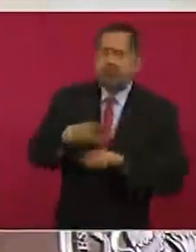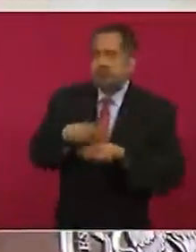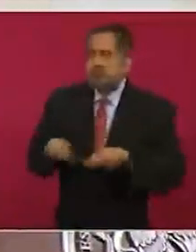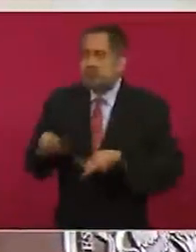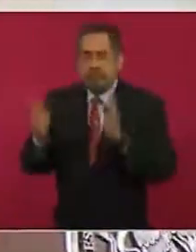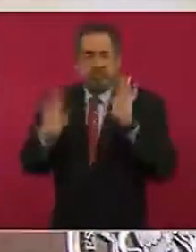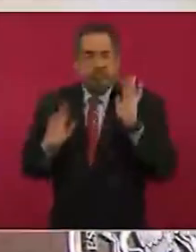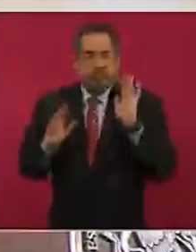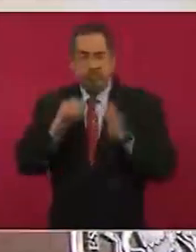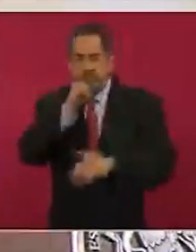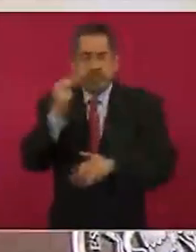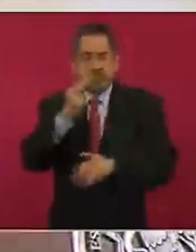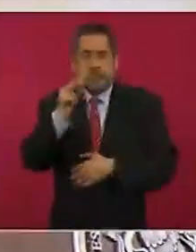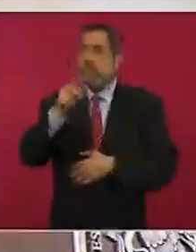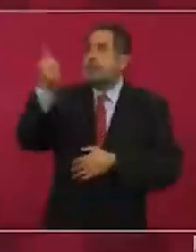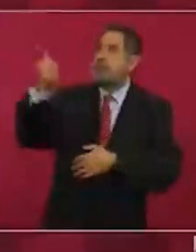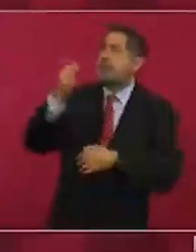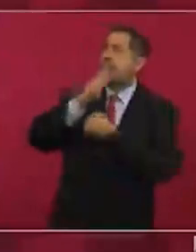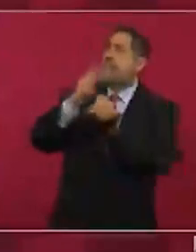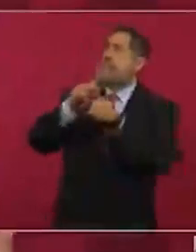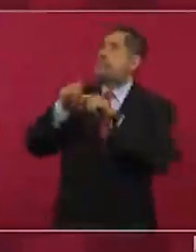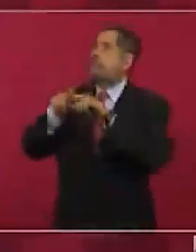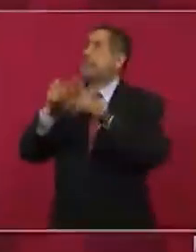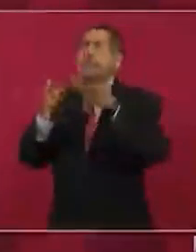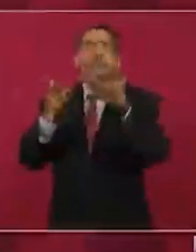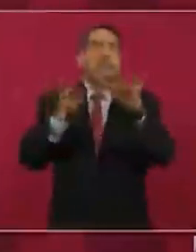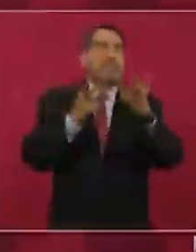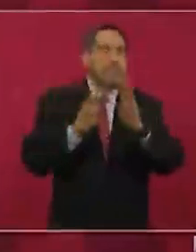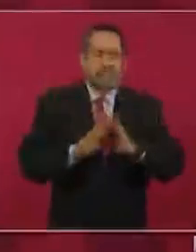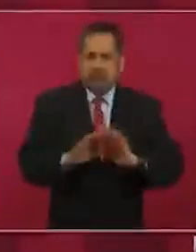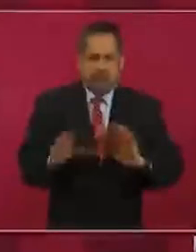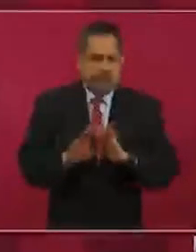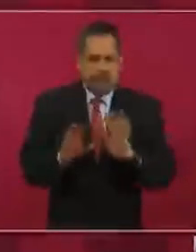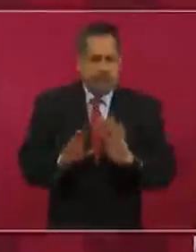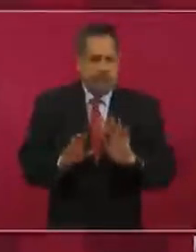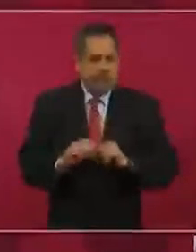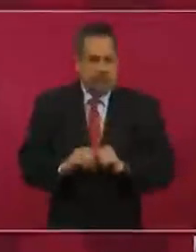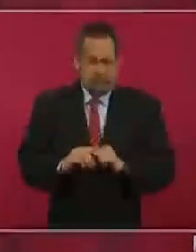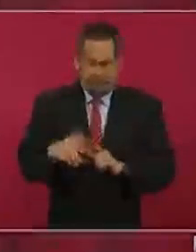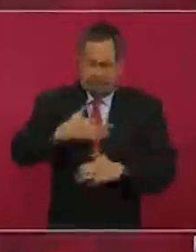ser independientes. Imagínense si